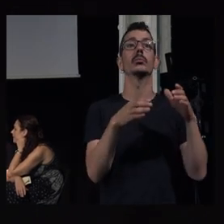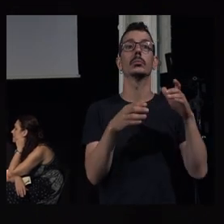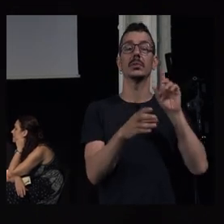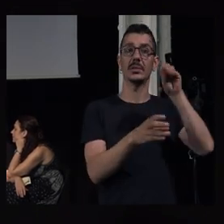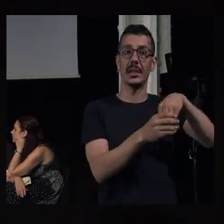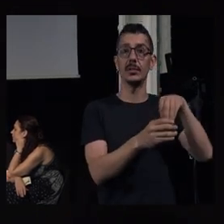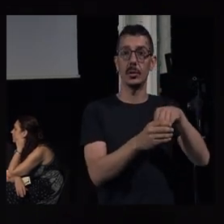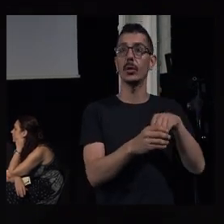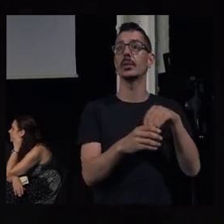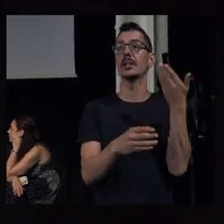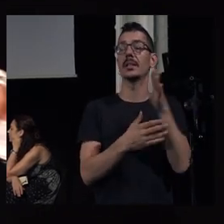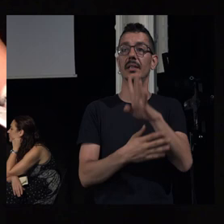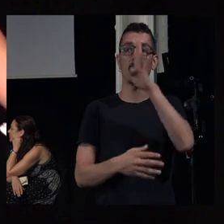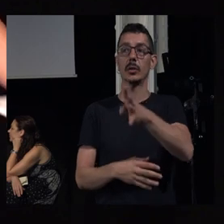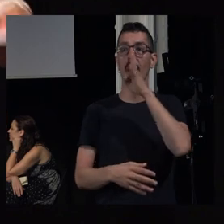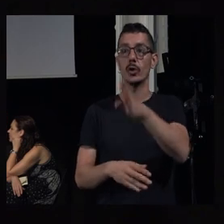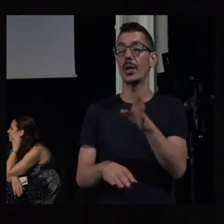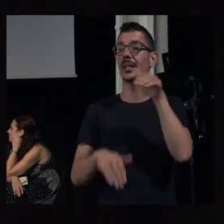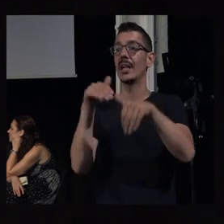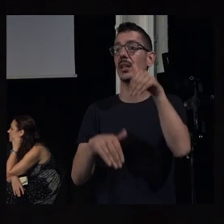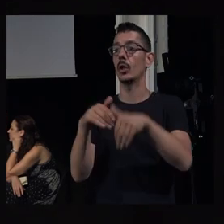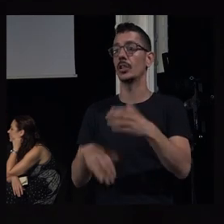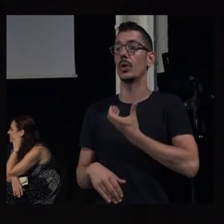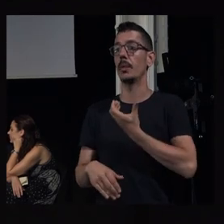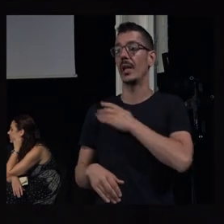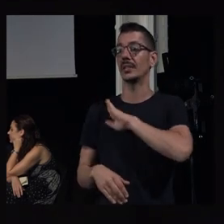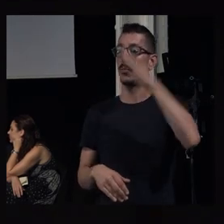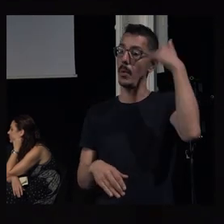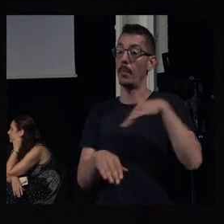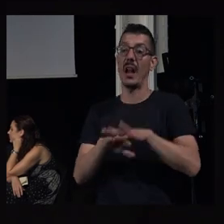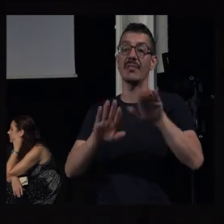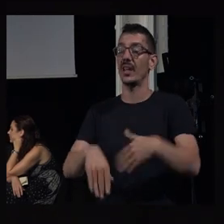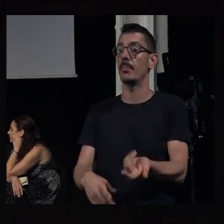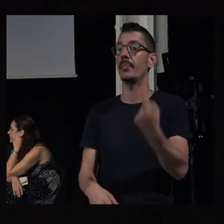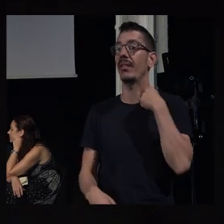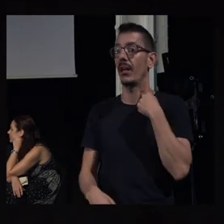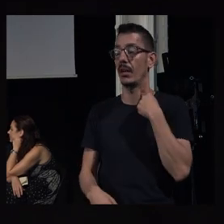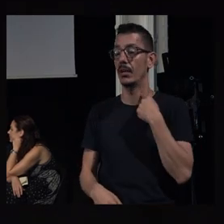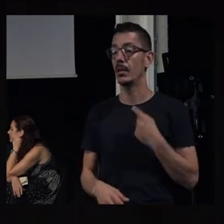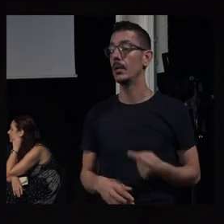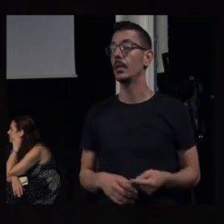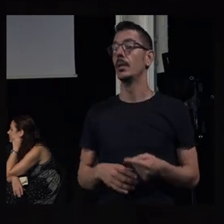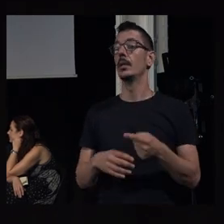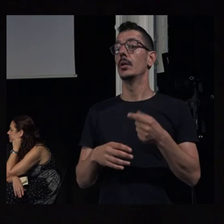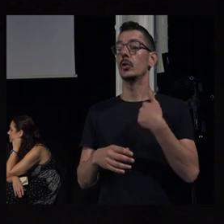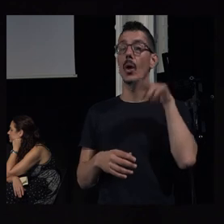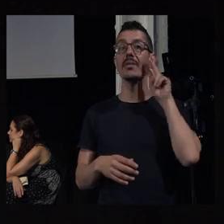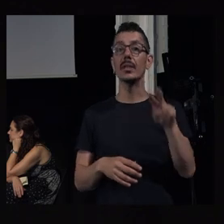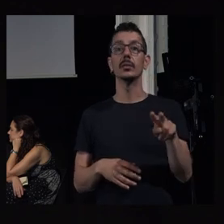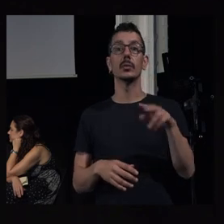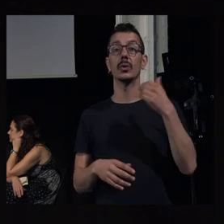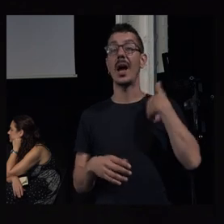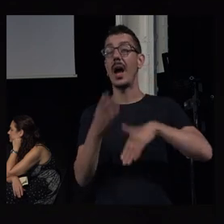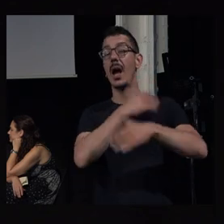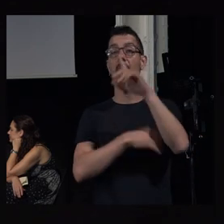perder. Y que claro, es que es así, de su ciudad para perder. Y entonces que han hecho un gran trabajo, y he visto a mis mayores cuando yo tenía 19